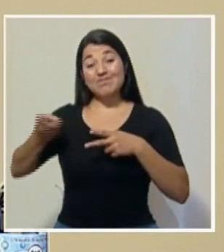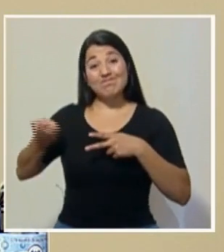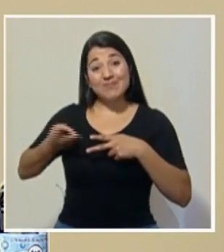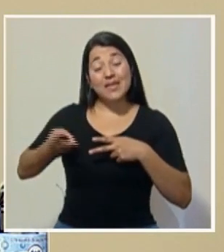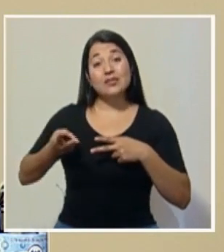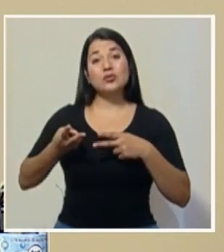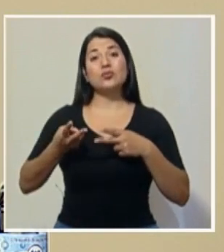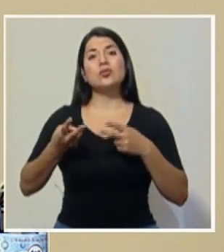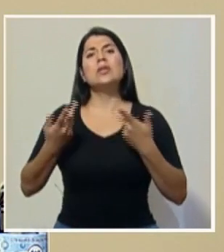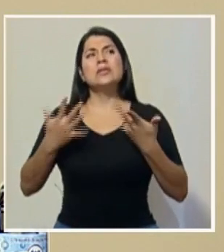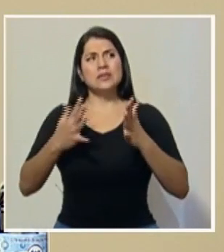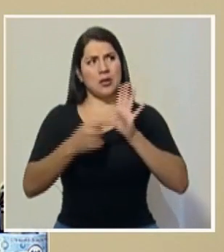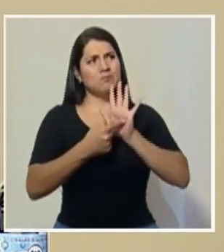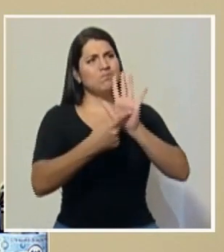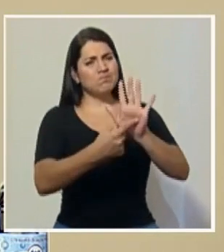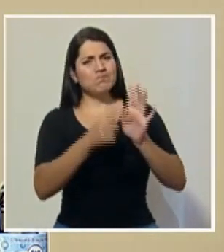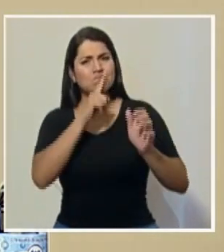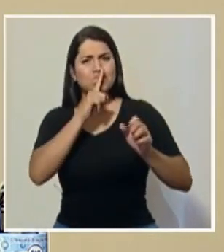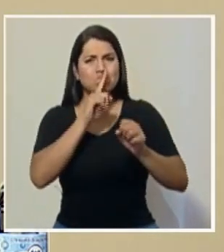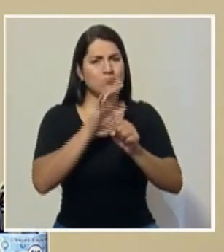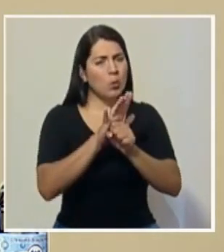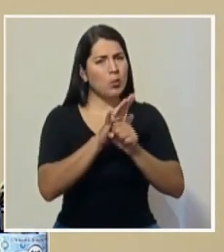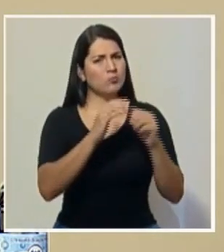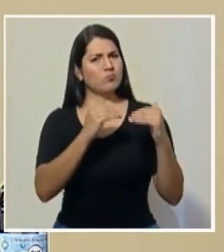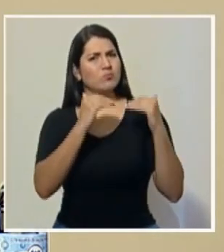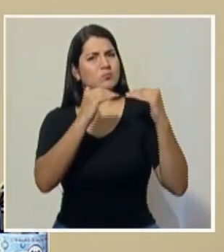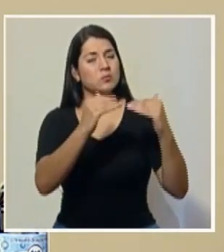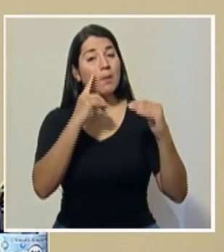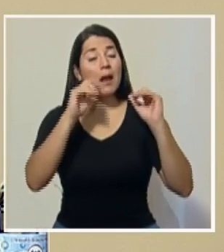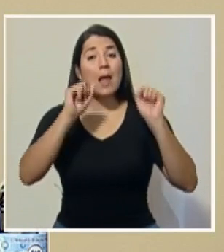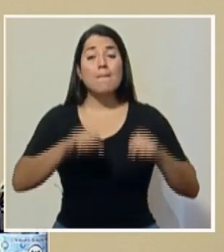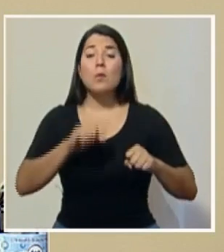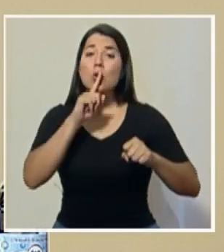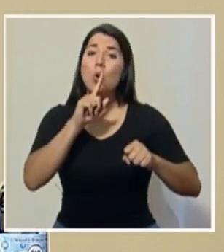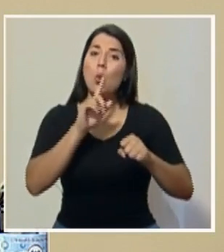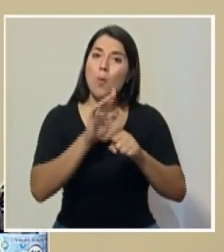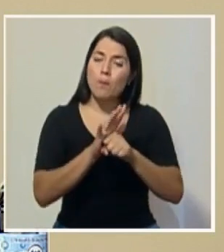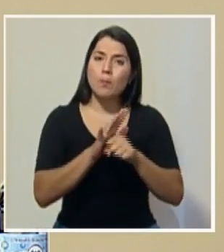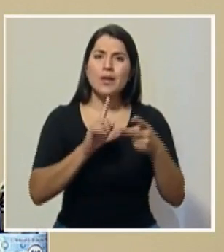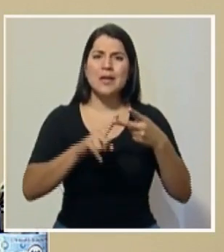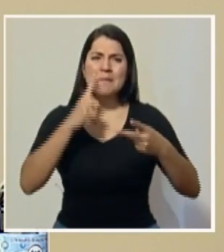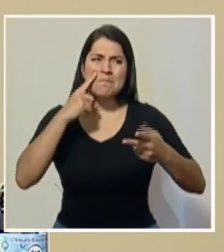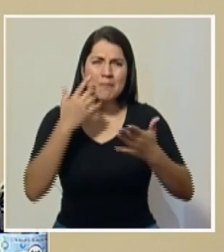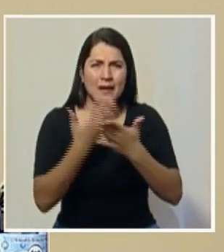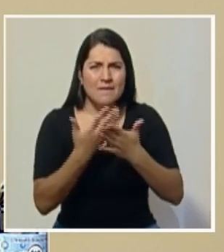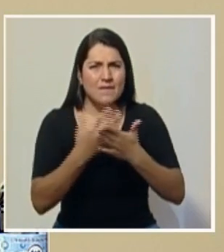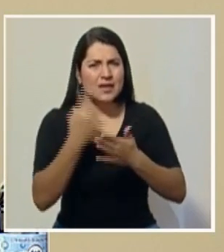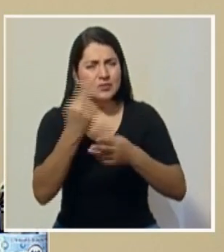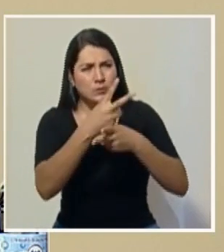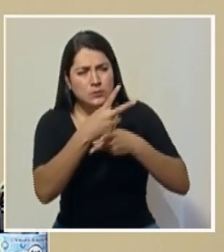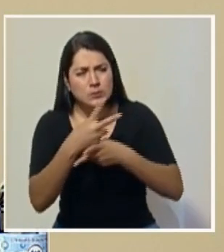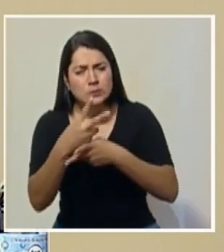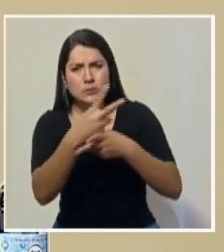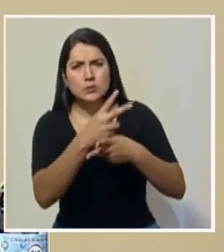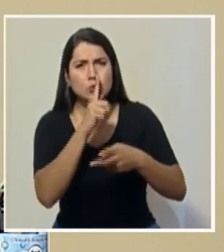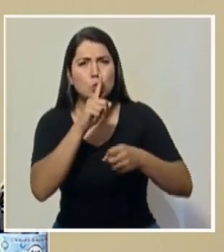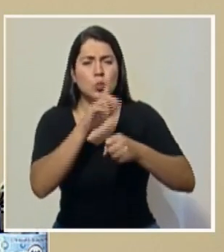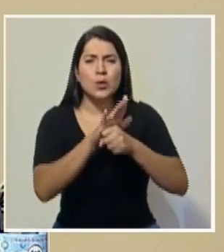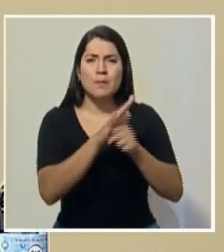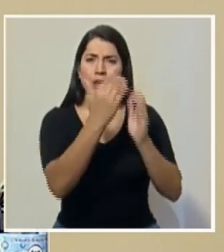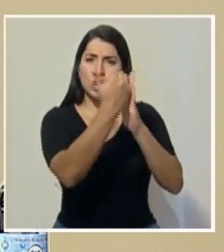su más alto nivel de compromiso para el cumplimiento, verificación constante de los